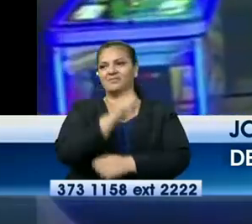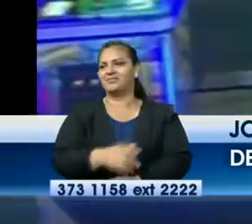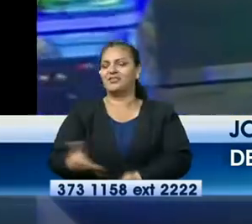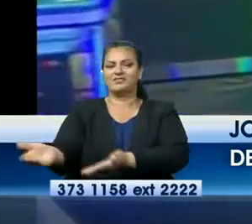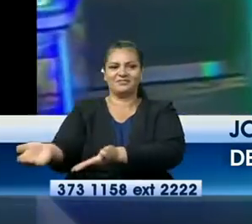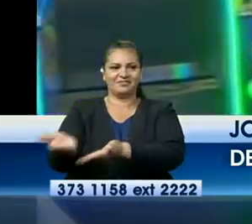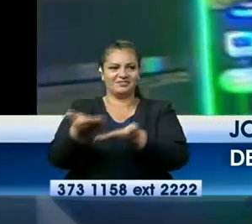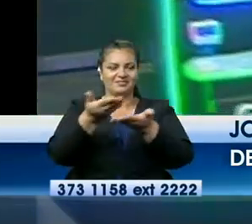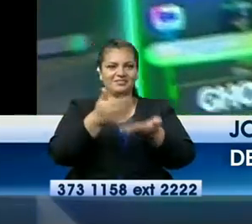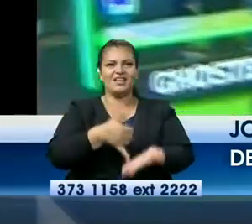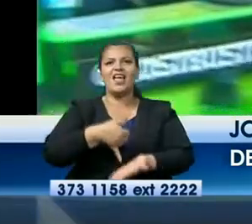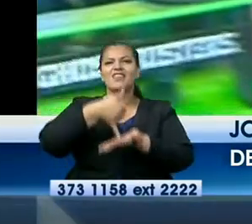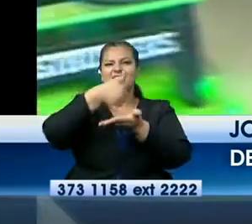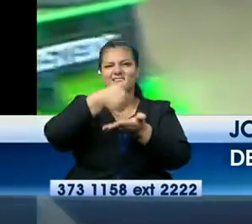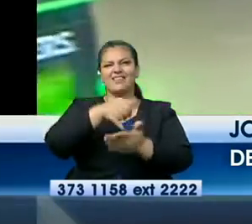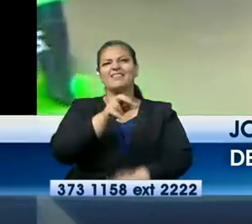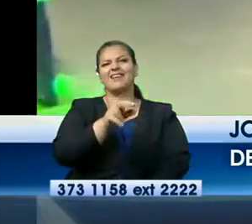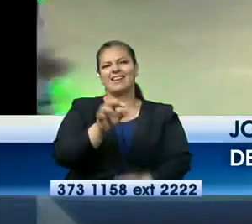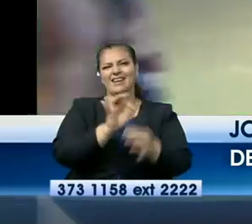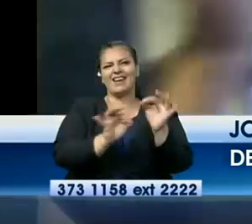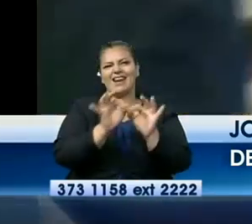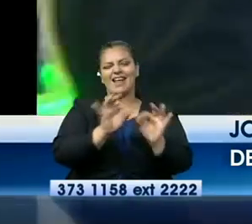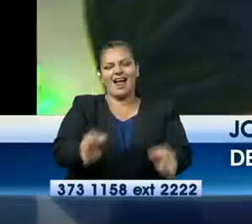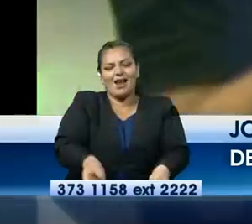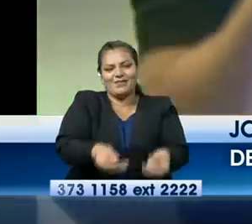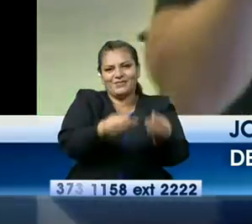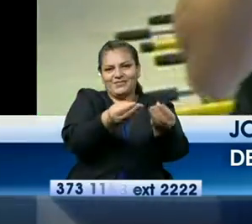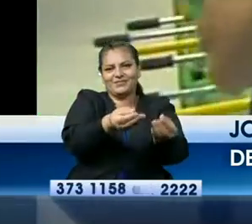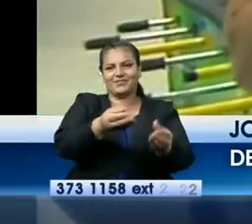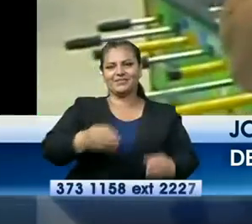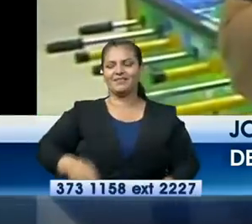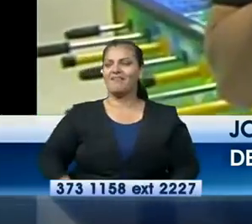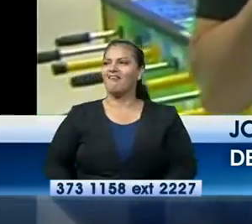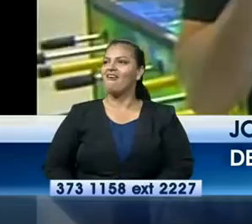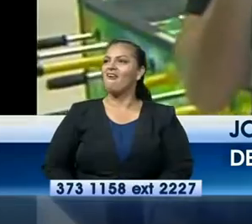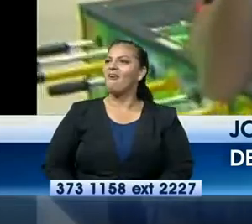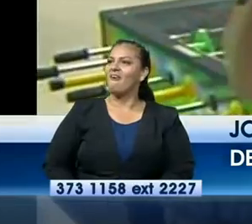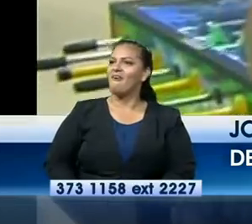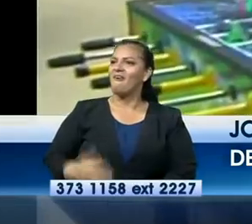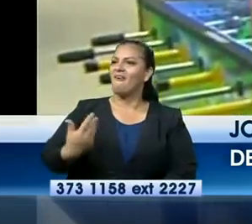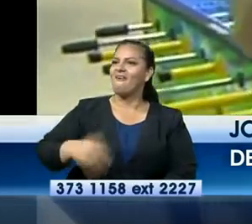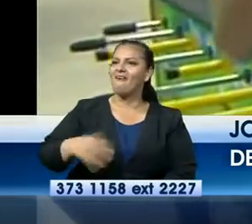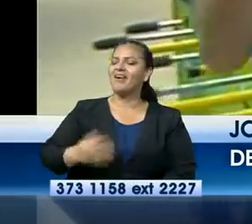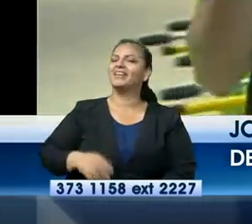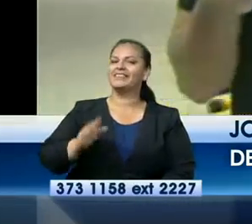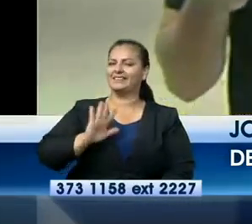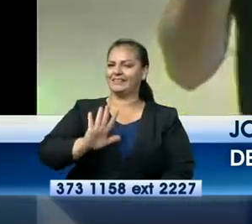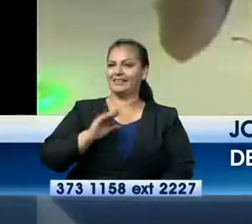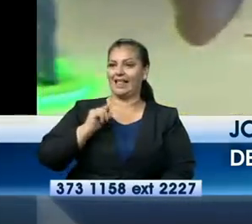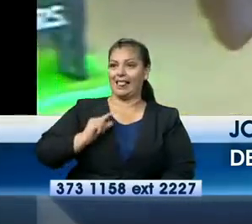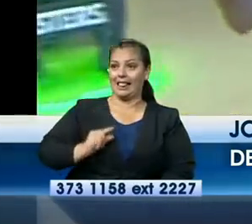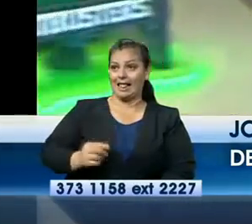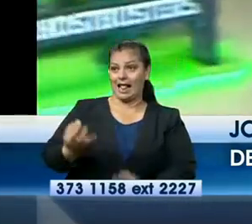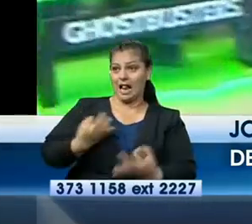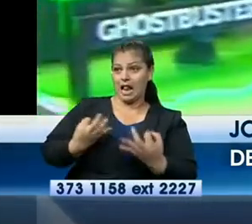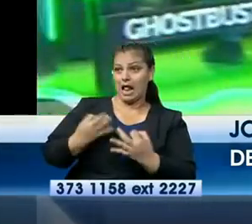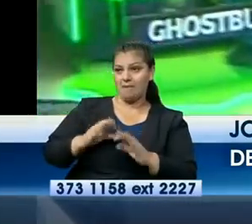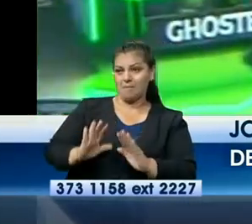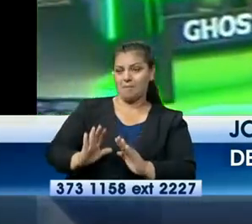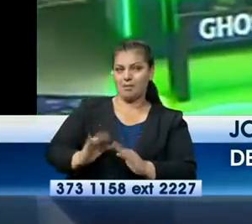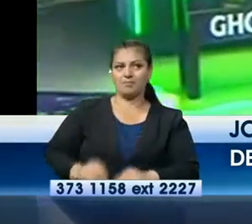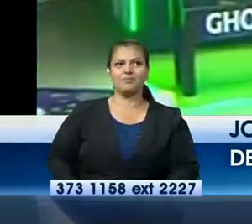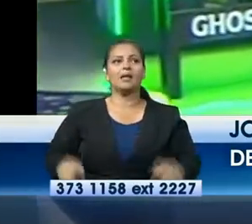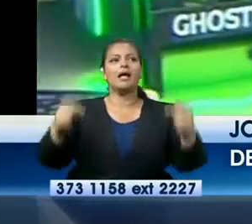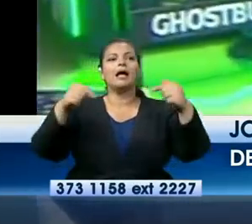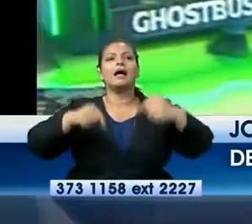hay más atractivos más adelante no nos da a conocer por favor y estadio está ubicada precisamente el malecón y villamil en esta parte del